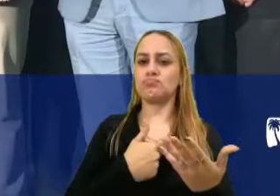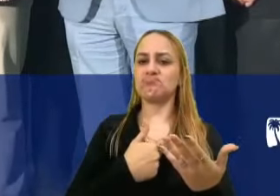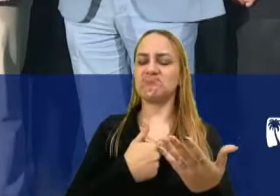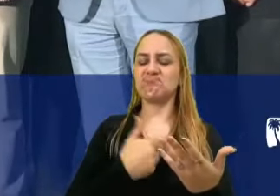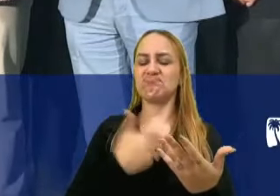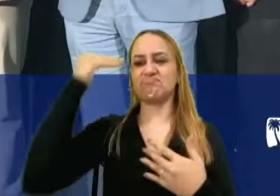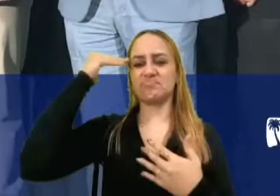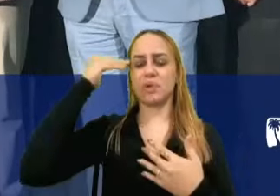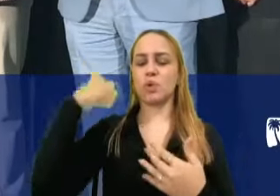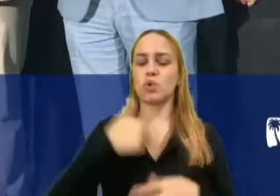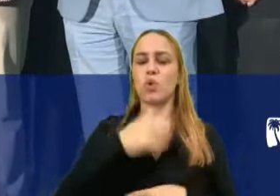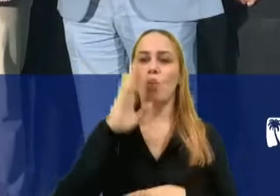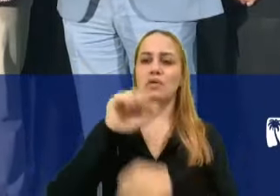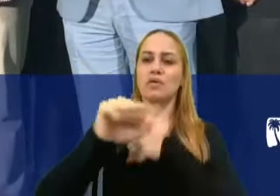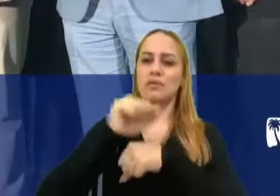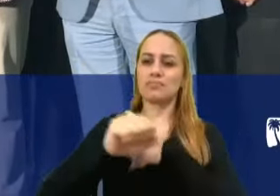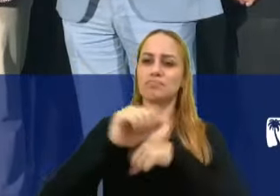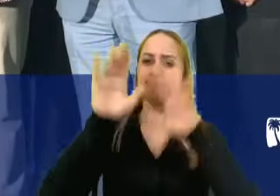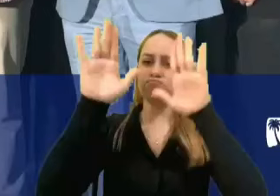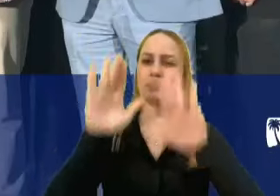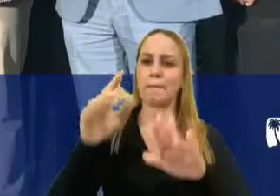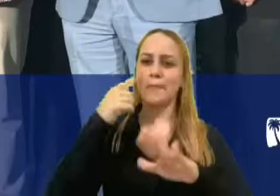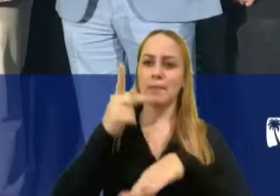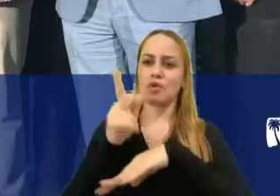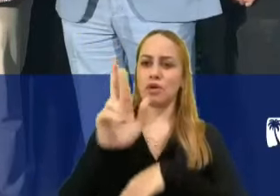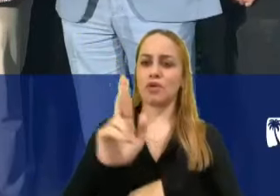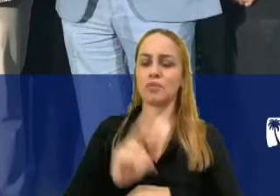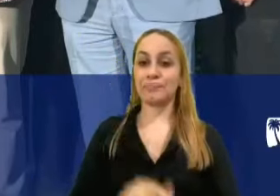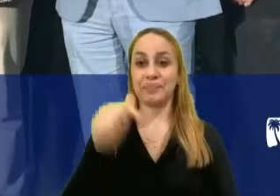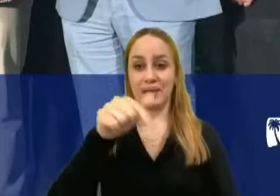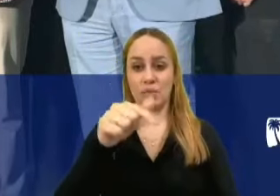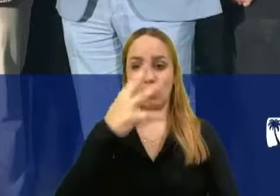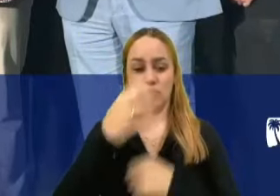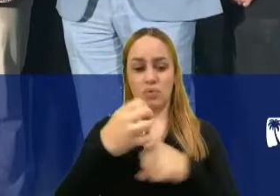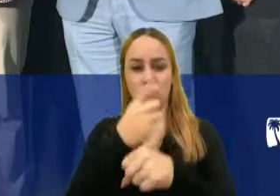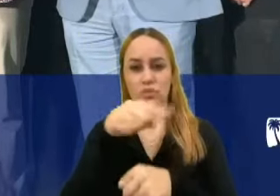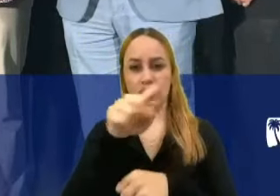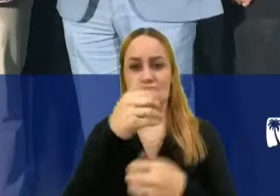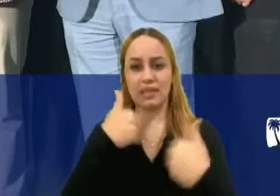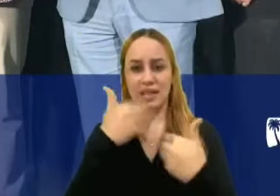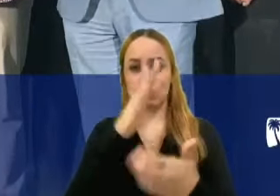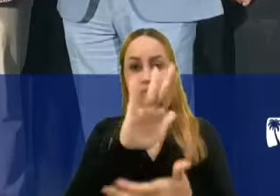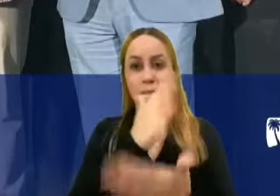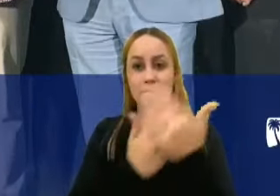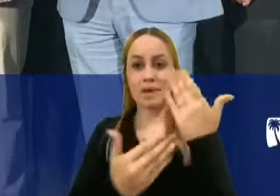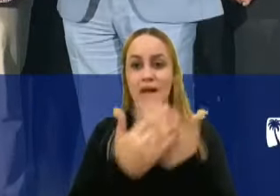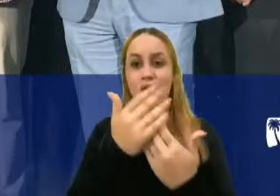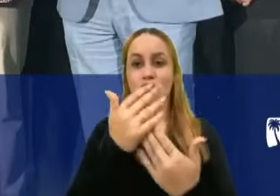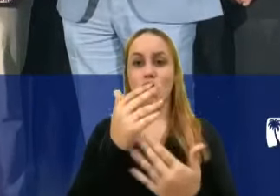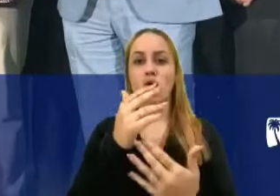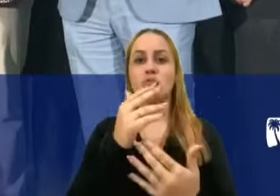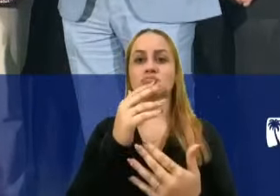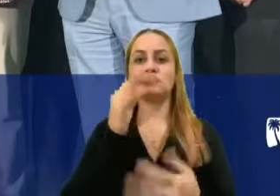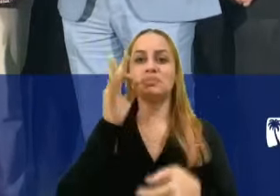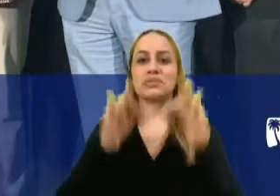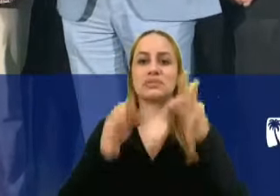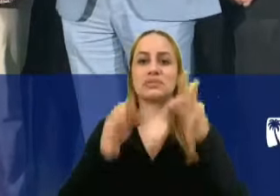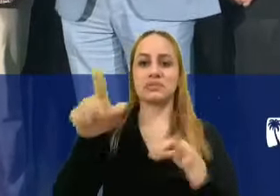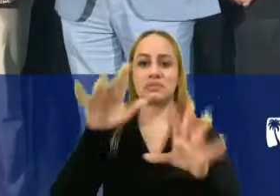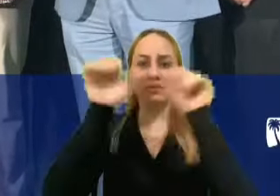los posibles candidatos o candidatas para esos puestos que son sumamente importantes en nuestro gobierno Ah bueno qué bueno que me hace la